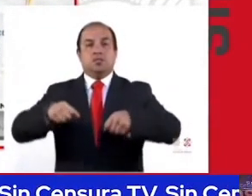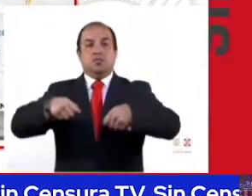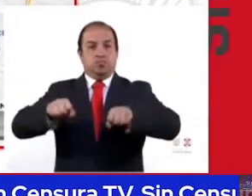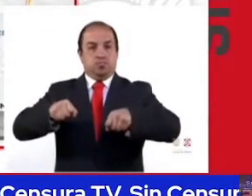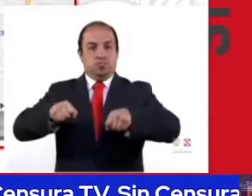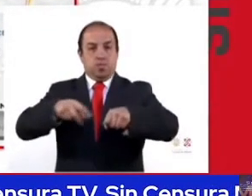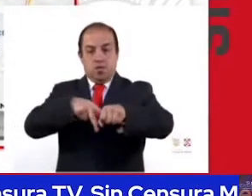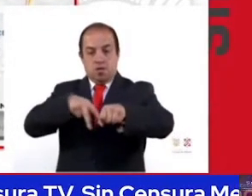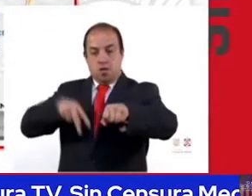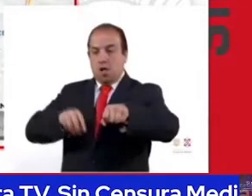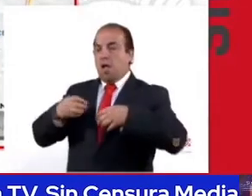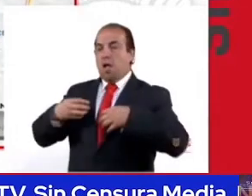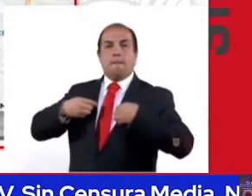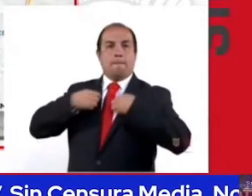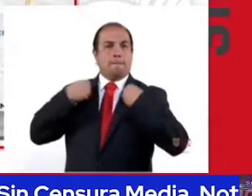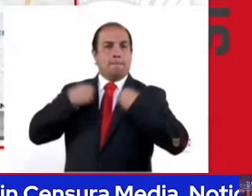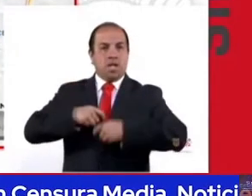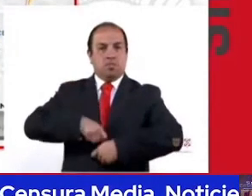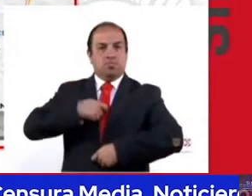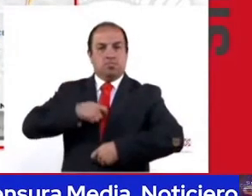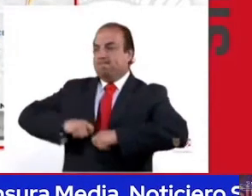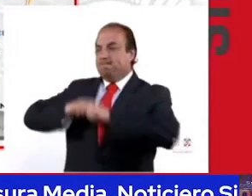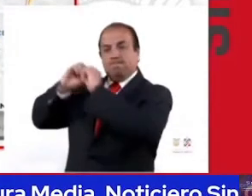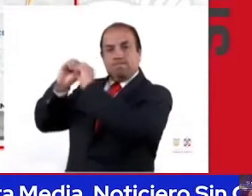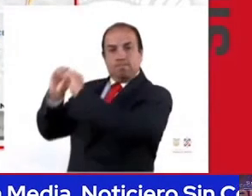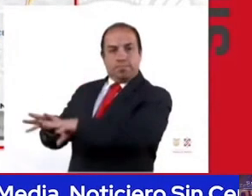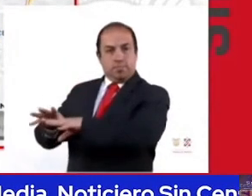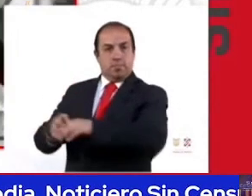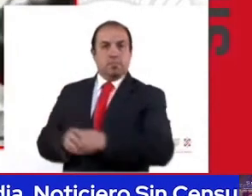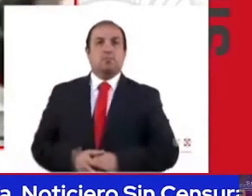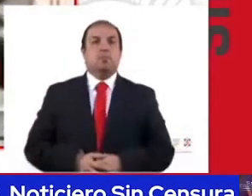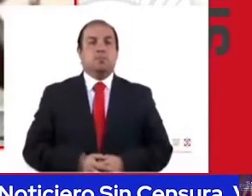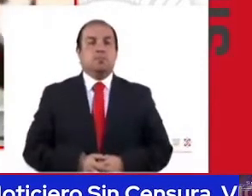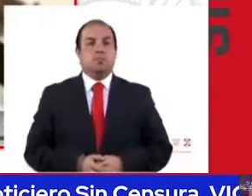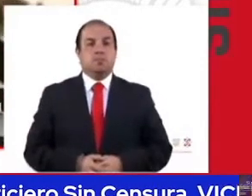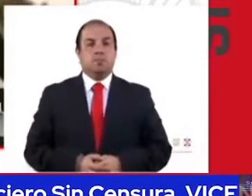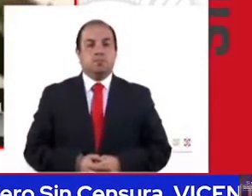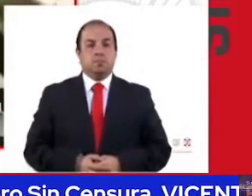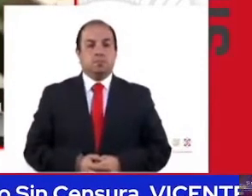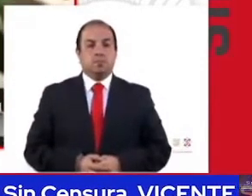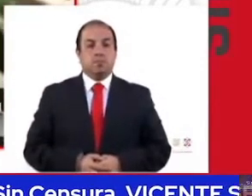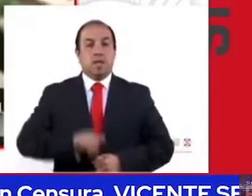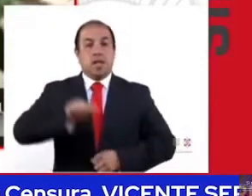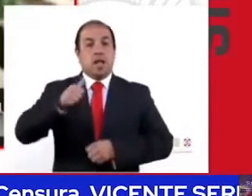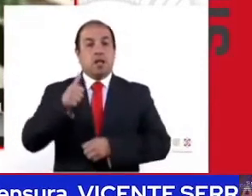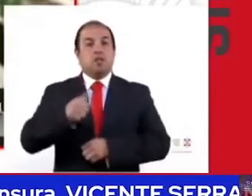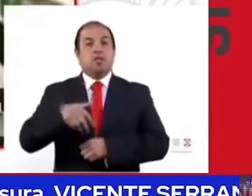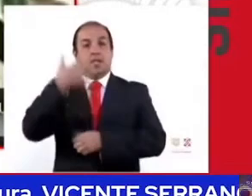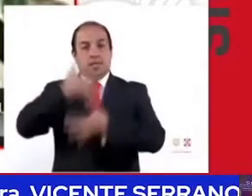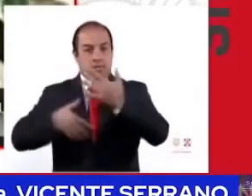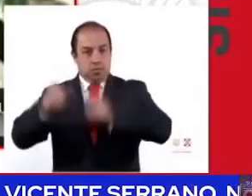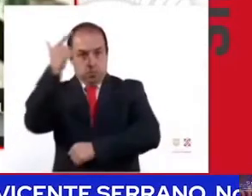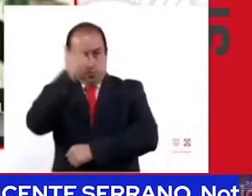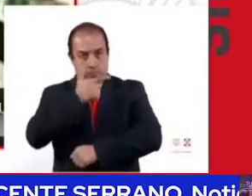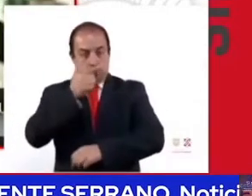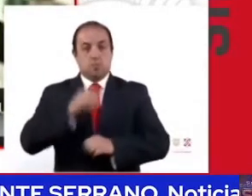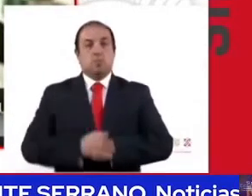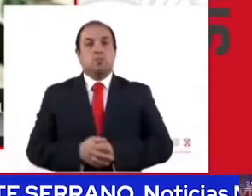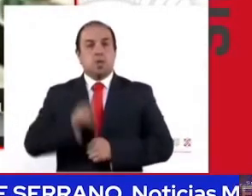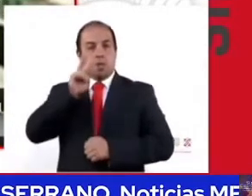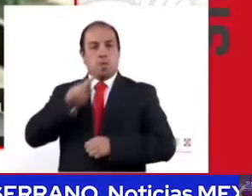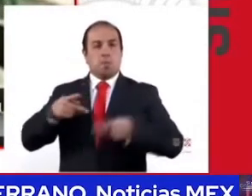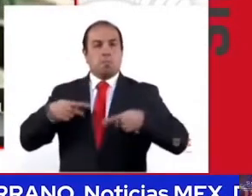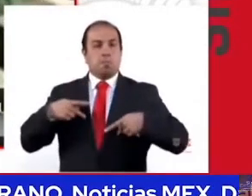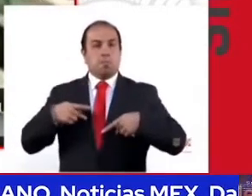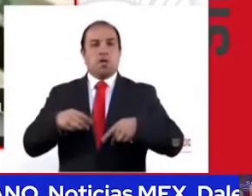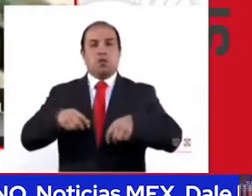llevaba puesta desde la motocicleta en movimiento. A las 11:15 de la noche, se ve al copiloto bajar